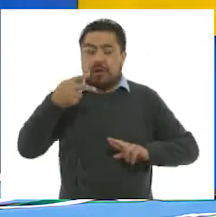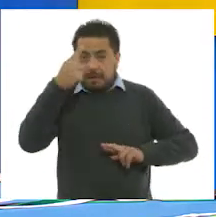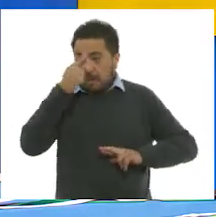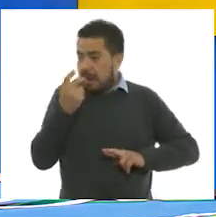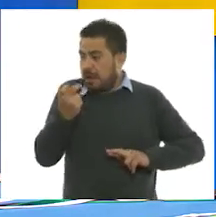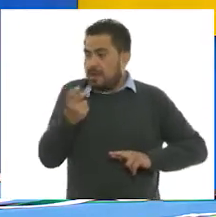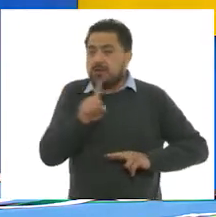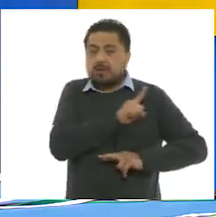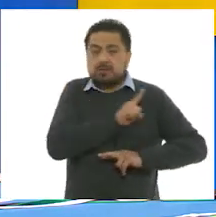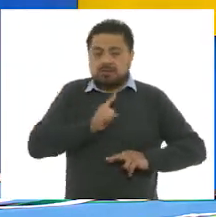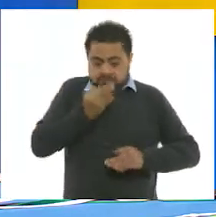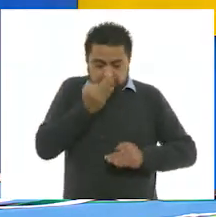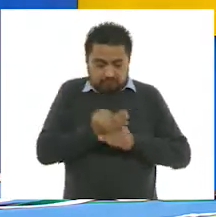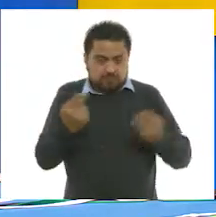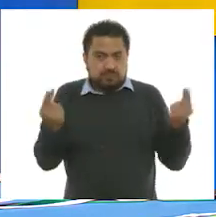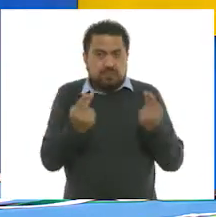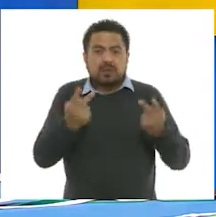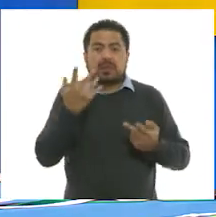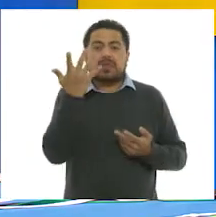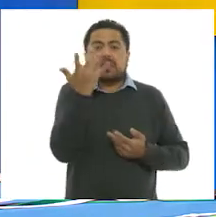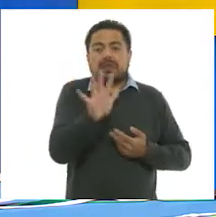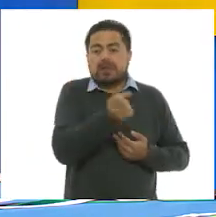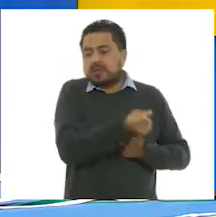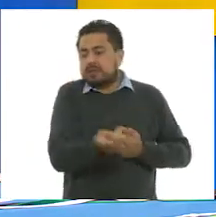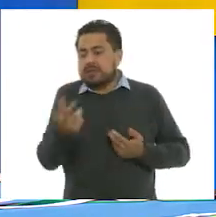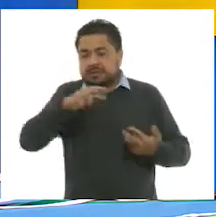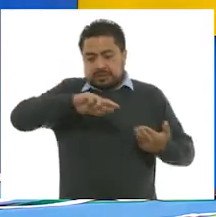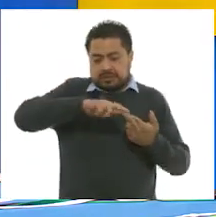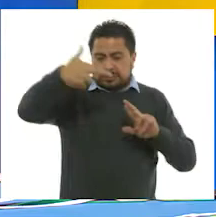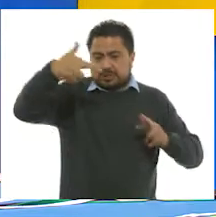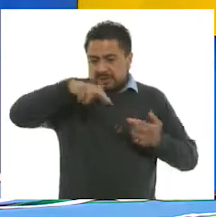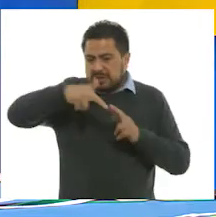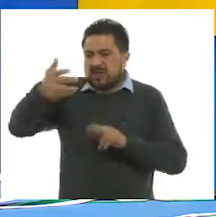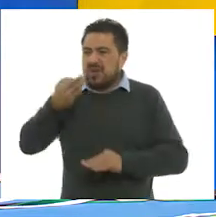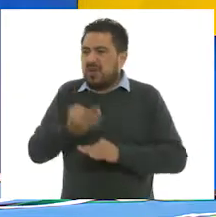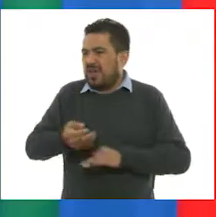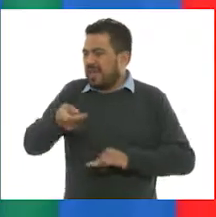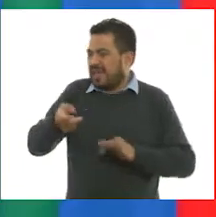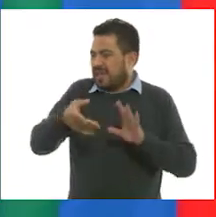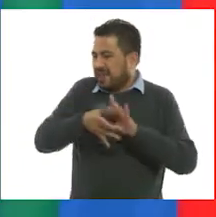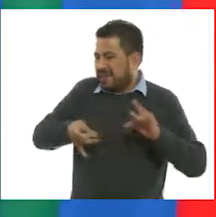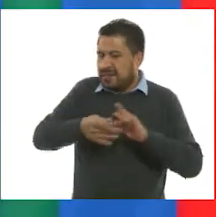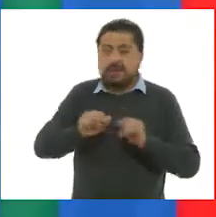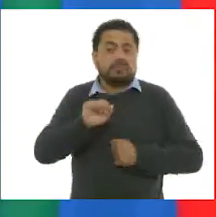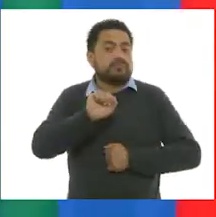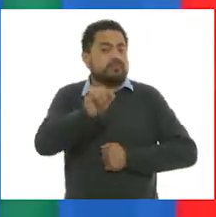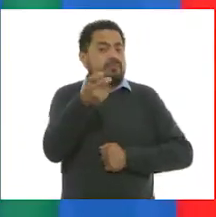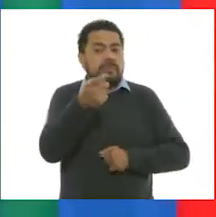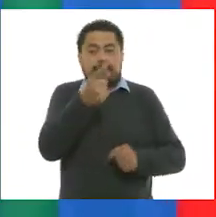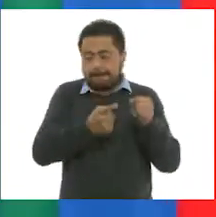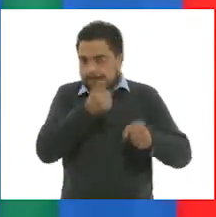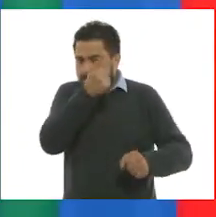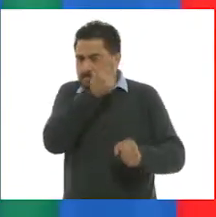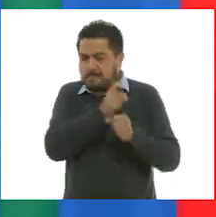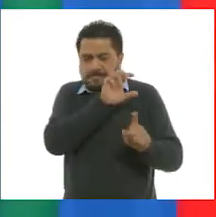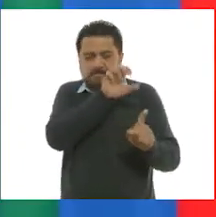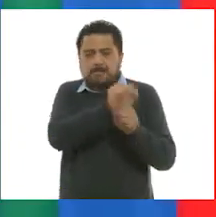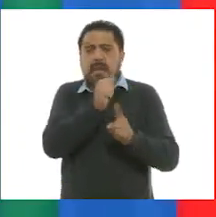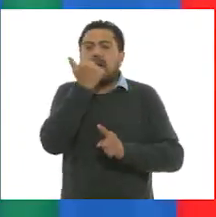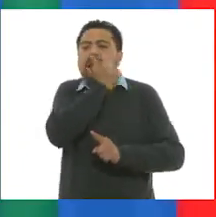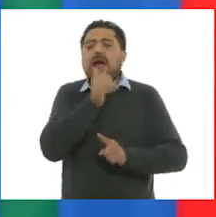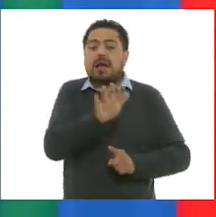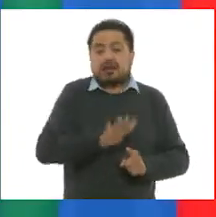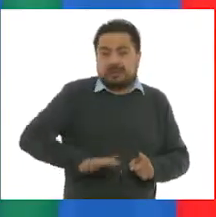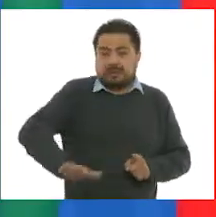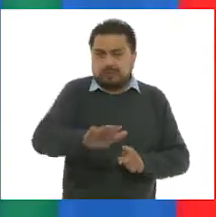entonces, vamos a necesitar las 10 agujetas, cuerdas o cordones gruesos que mencionaste. Así es. Primero vamos a ubicar a nuestras alumnas